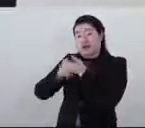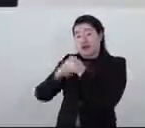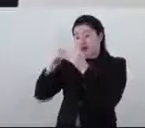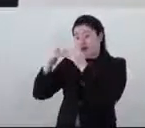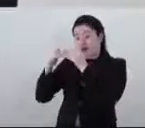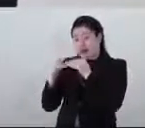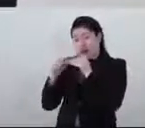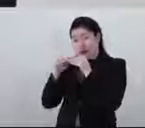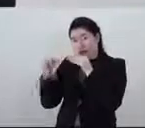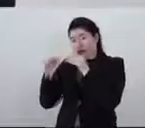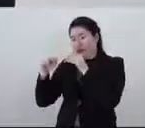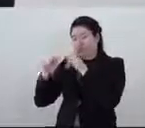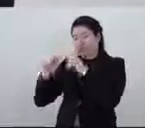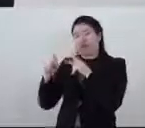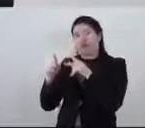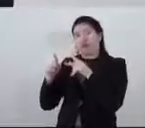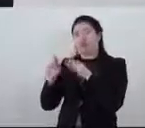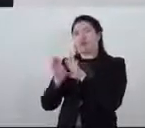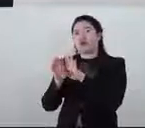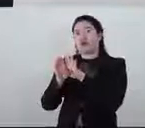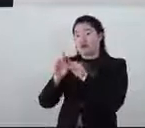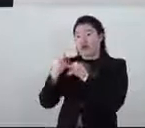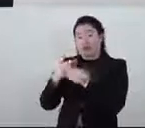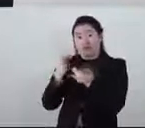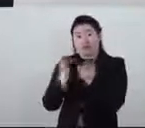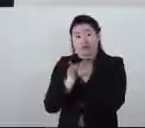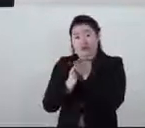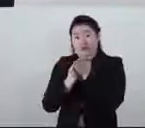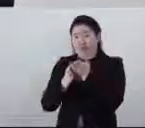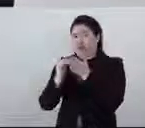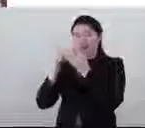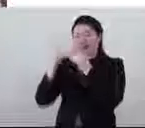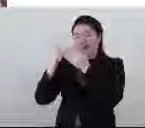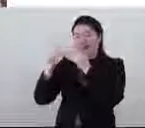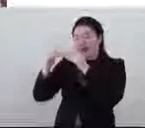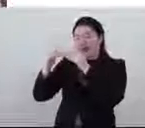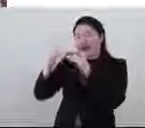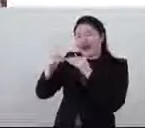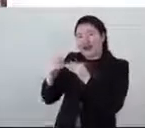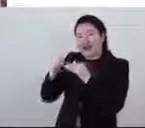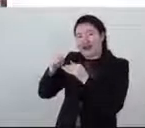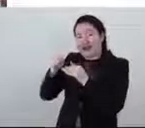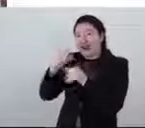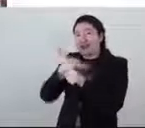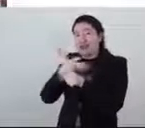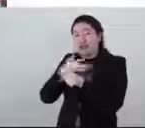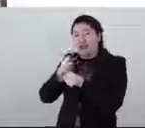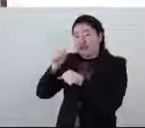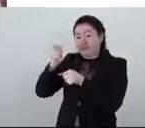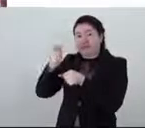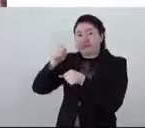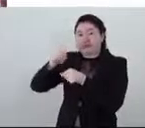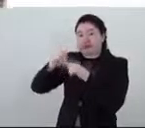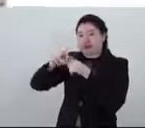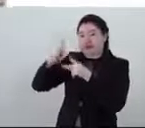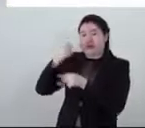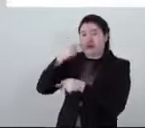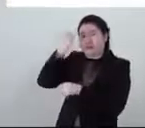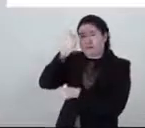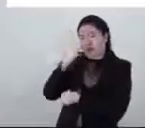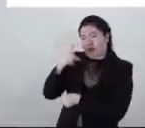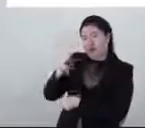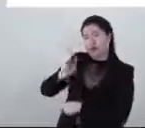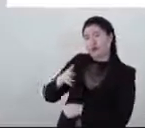inferior. Dicha fractura se ubicó por encima de la soldadura de filete que une el alma al patín. Ver imagen de abajo,